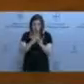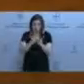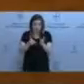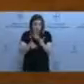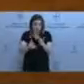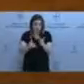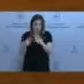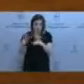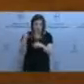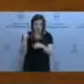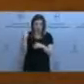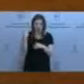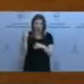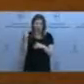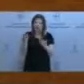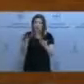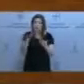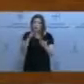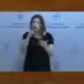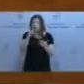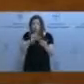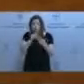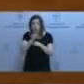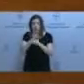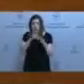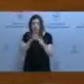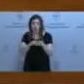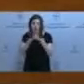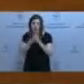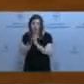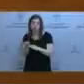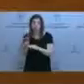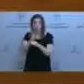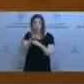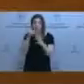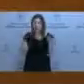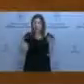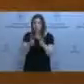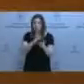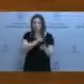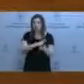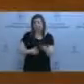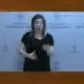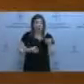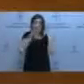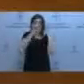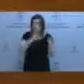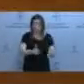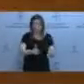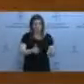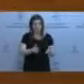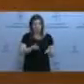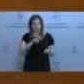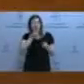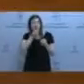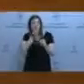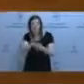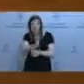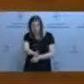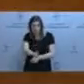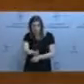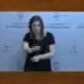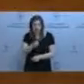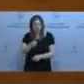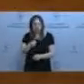a esta Cámara se trajo un plan de reducción de interinidad que usted no ha querido mencionar. Le hice un